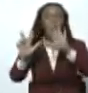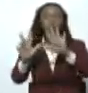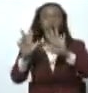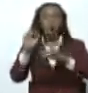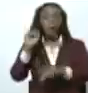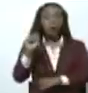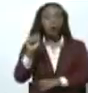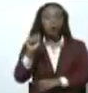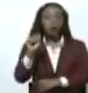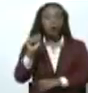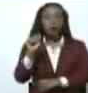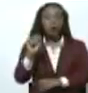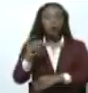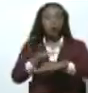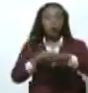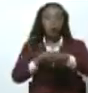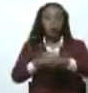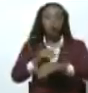constituye un